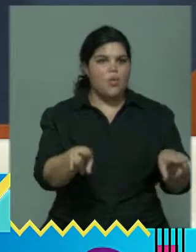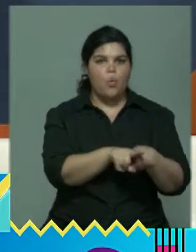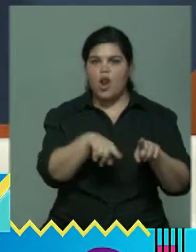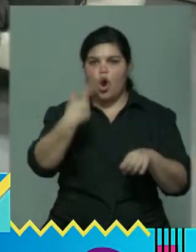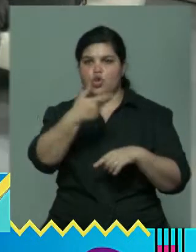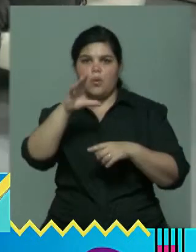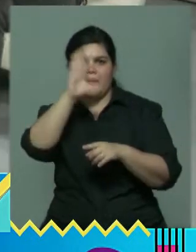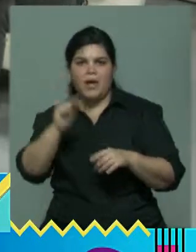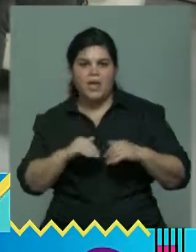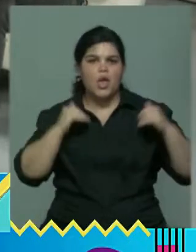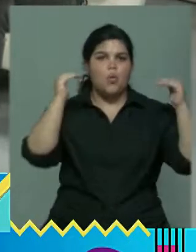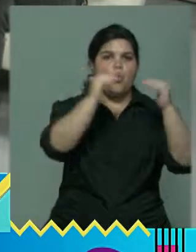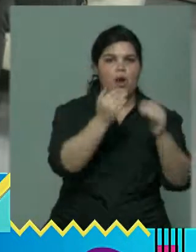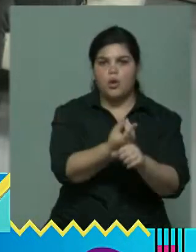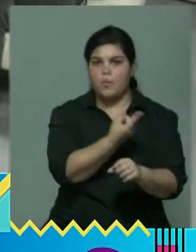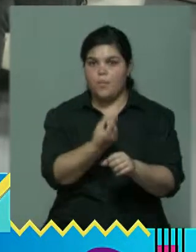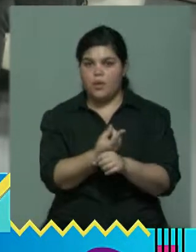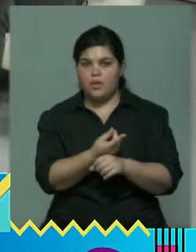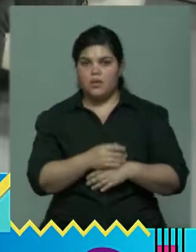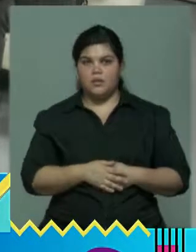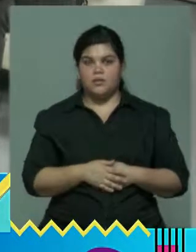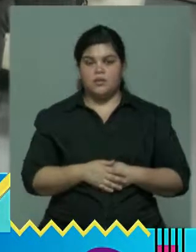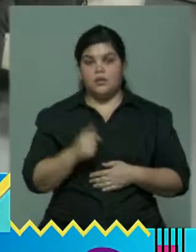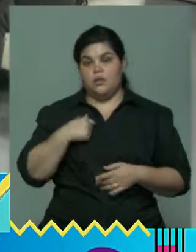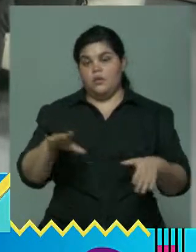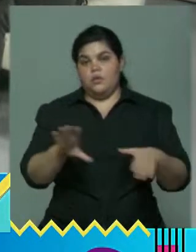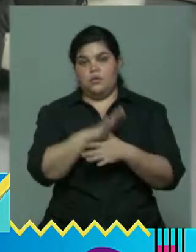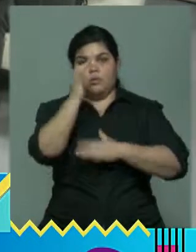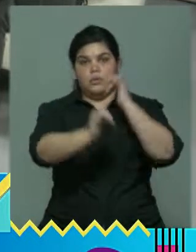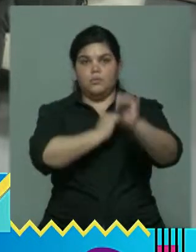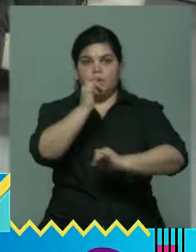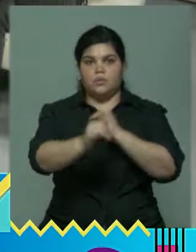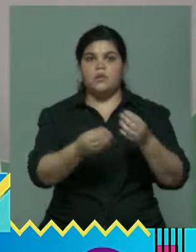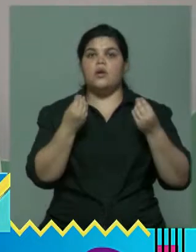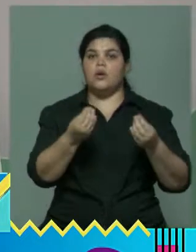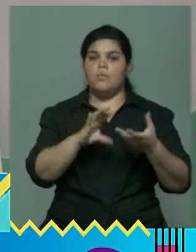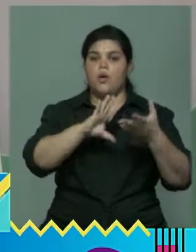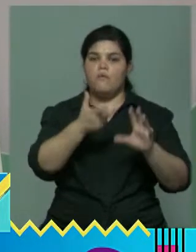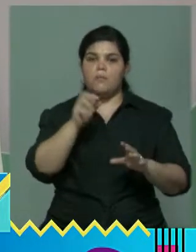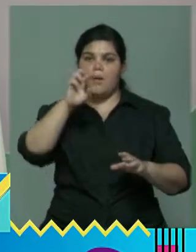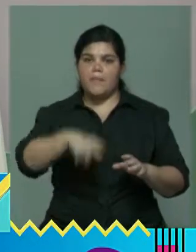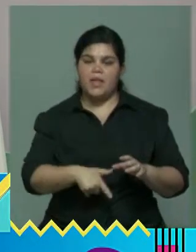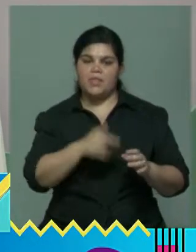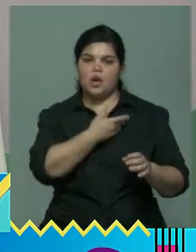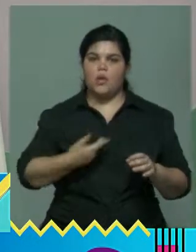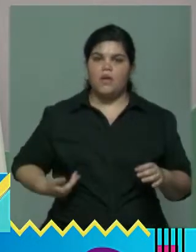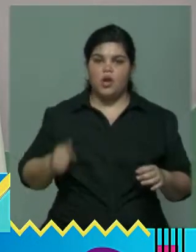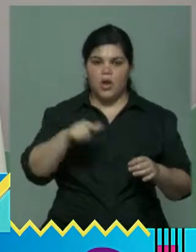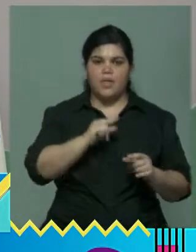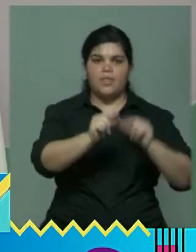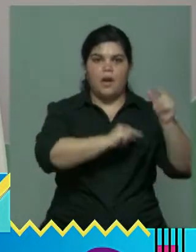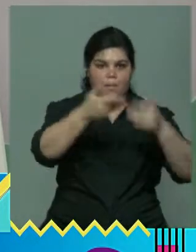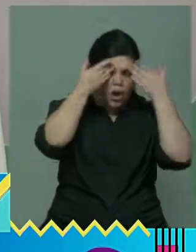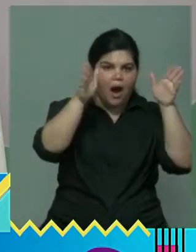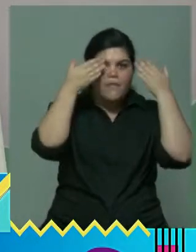lo pregunto justamente para mencionar esto y decir, bueno, cómo a través de una política de Estado se puede llegar a fomentar a que se abran cabezas a